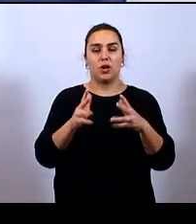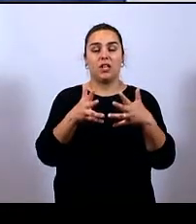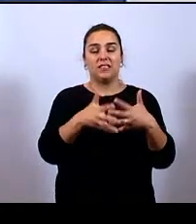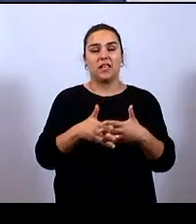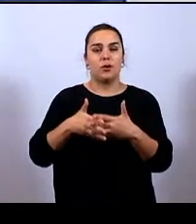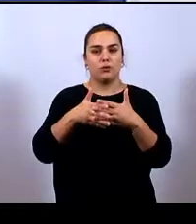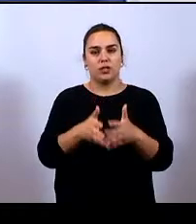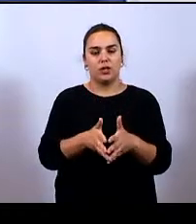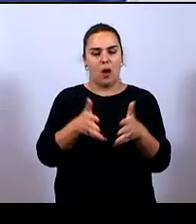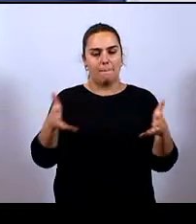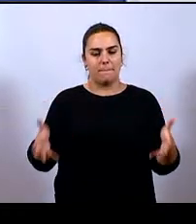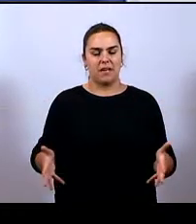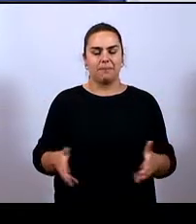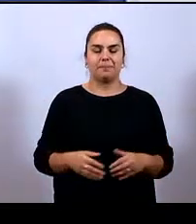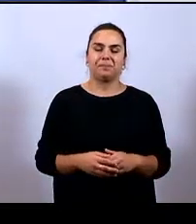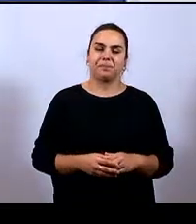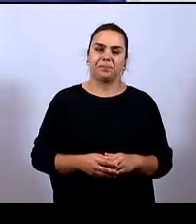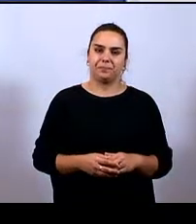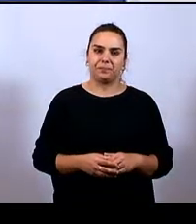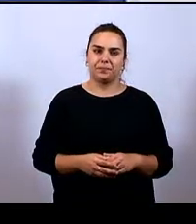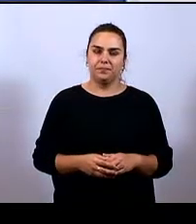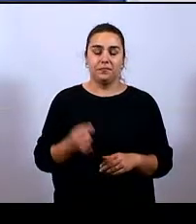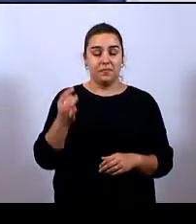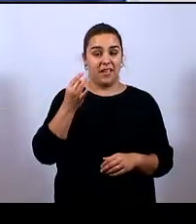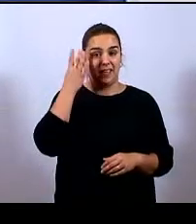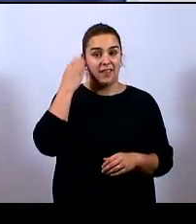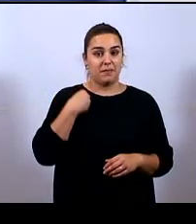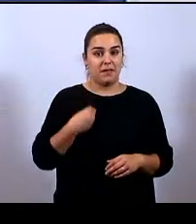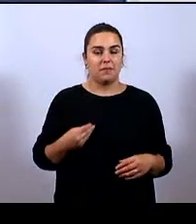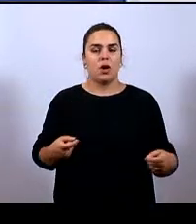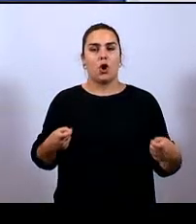Unidos. Esta es una iniciativa